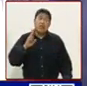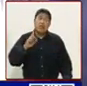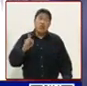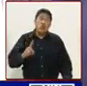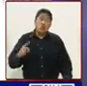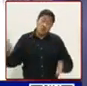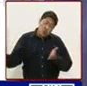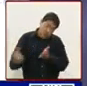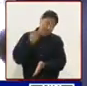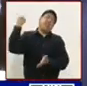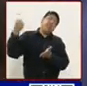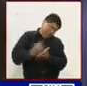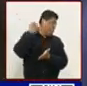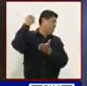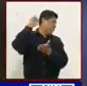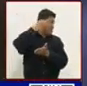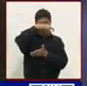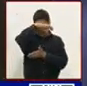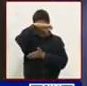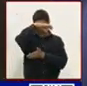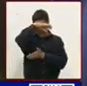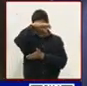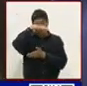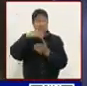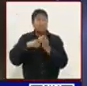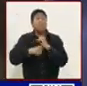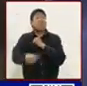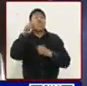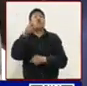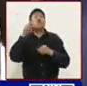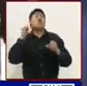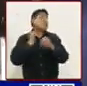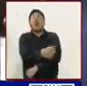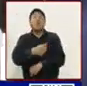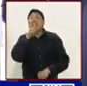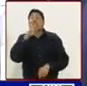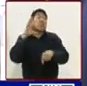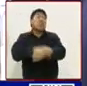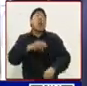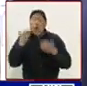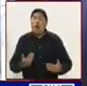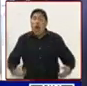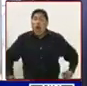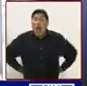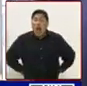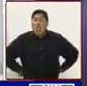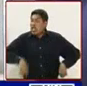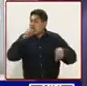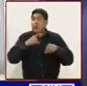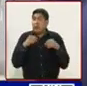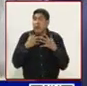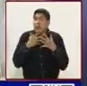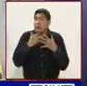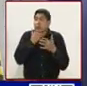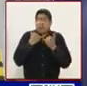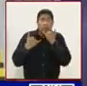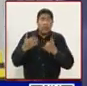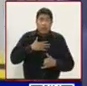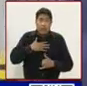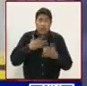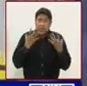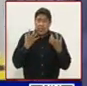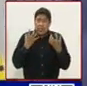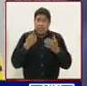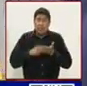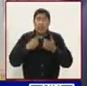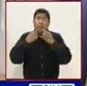me insultó de manera violenta y me dijo, mierda, va a ser por tu culpa y te voy a aprender en este momento, y por eso temo por mi integridad y quiero